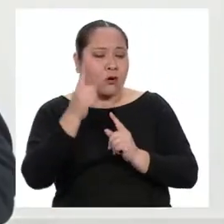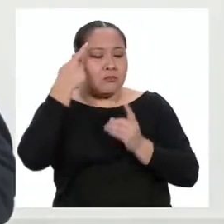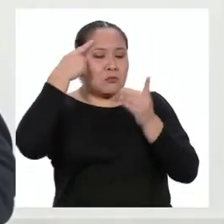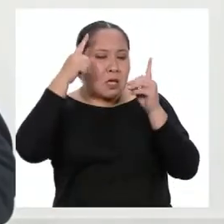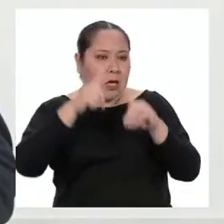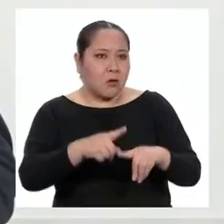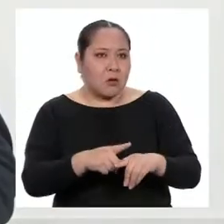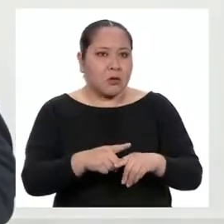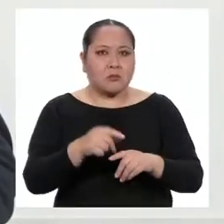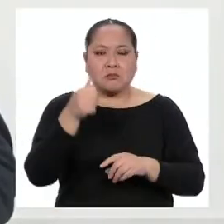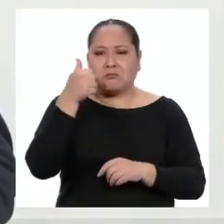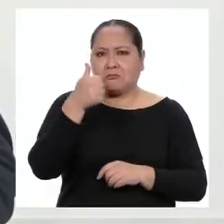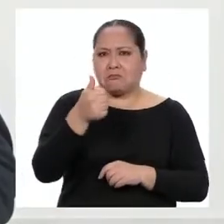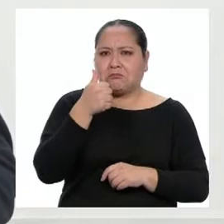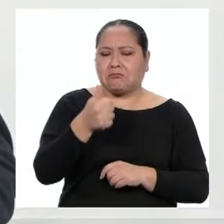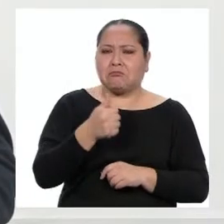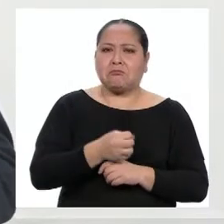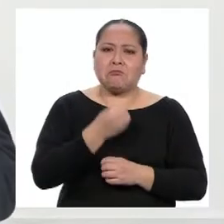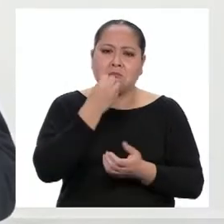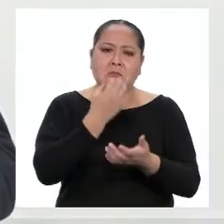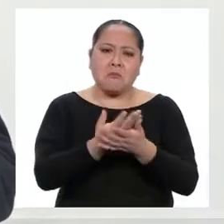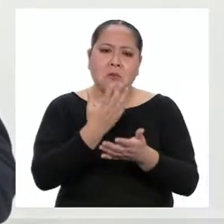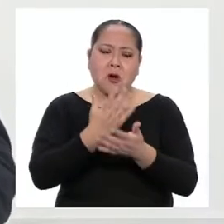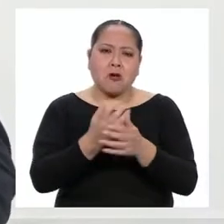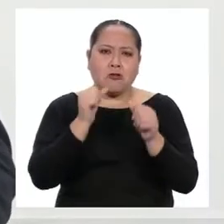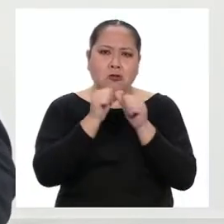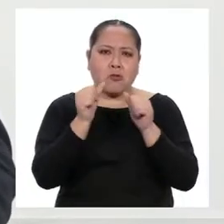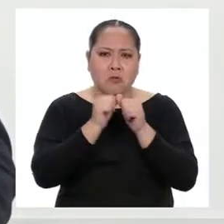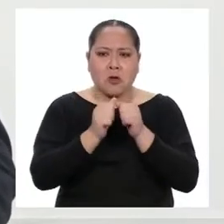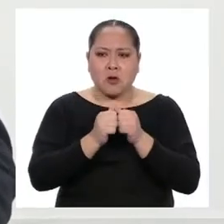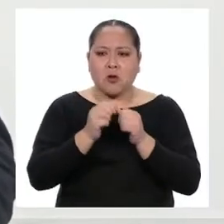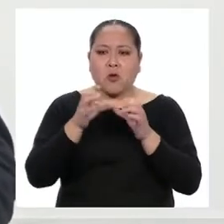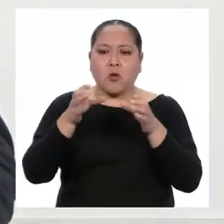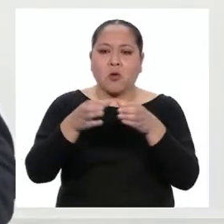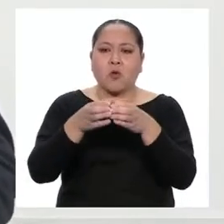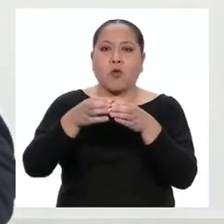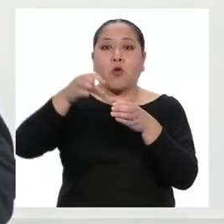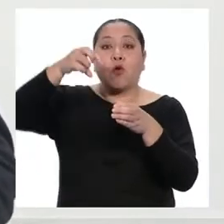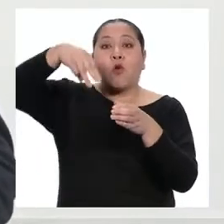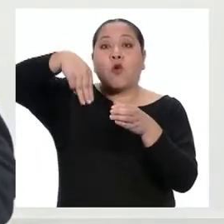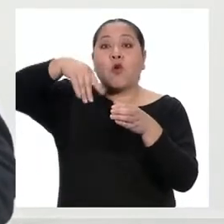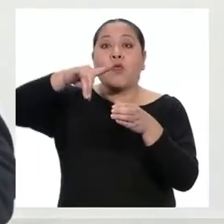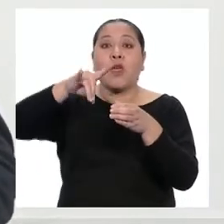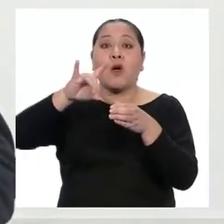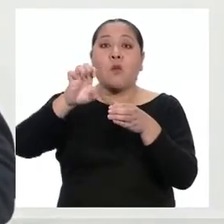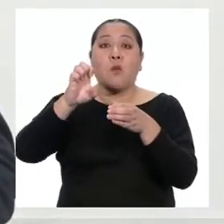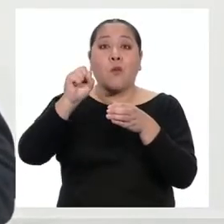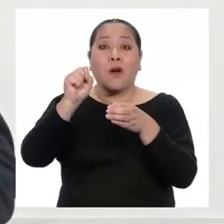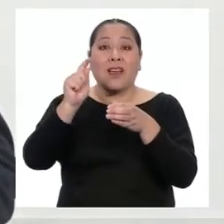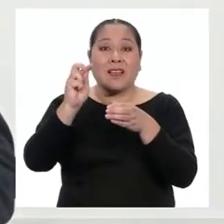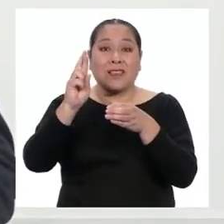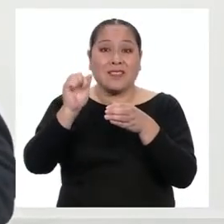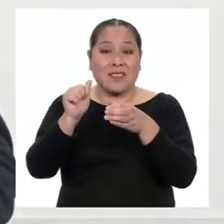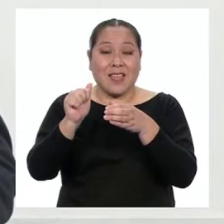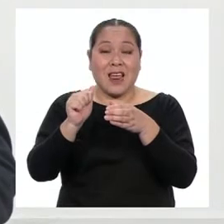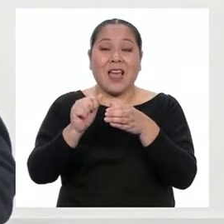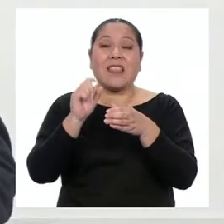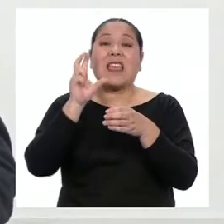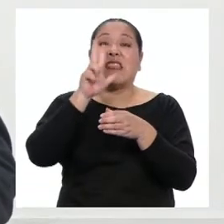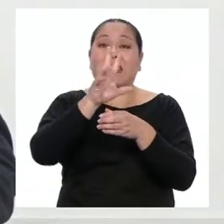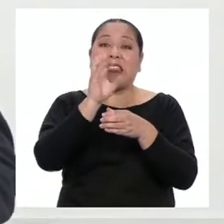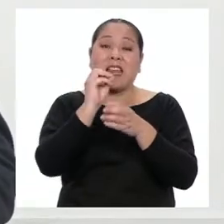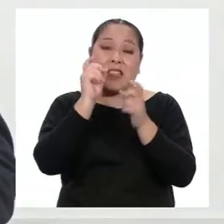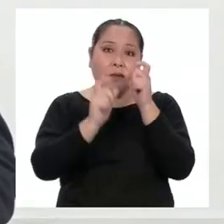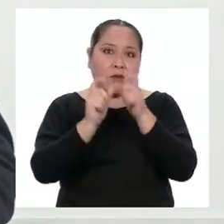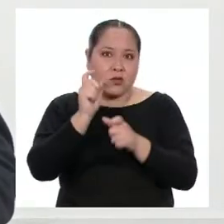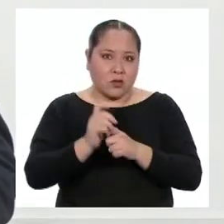parece un buen número una muestra de 30 personas. Queda. Además, ¿qué les parece si al